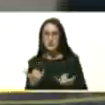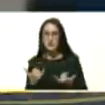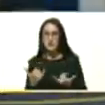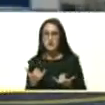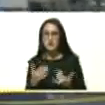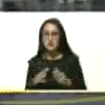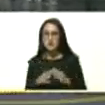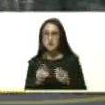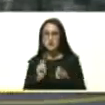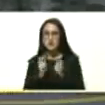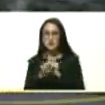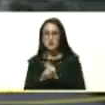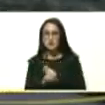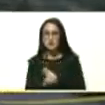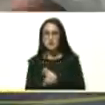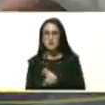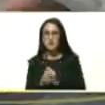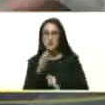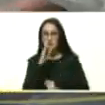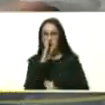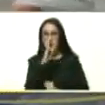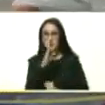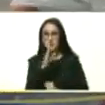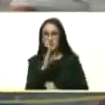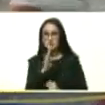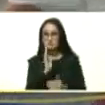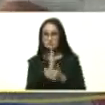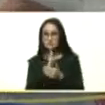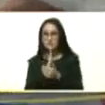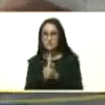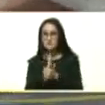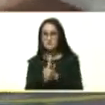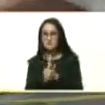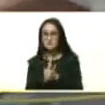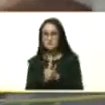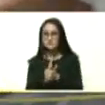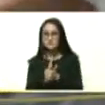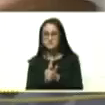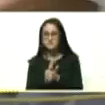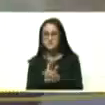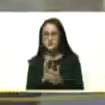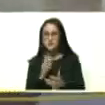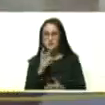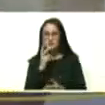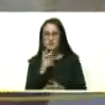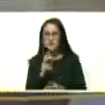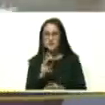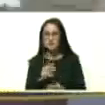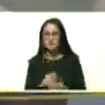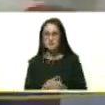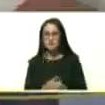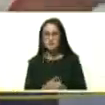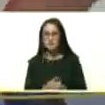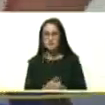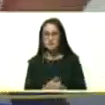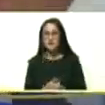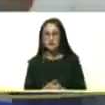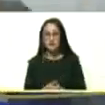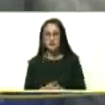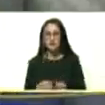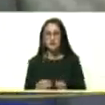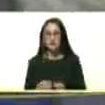toda esa transformación puede ir directa a los anaqueles. Quisiera que fuera Vicente quien le explicara, presidente,